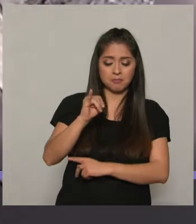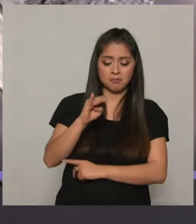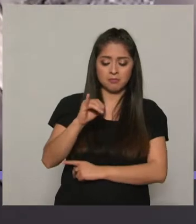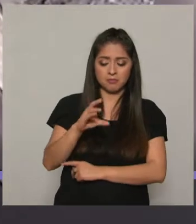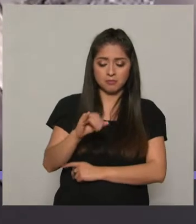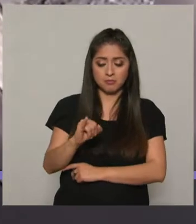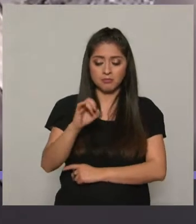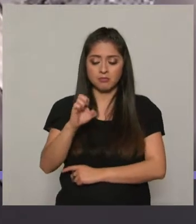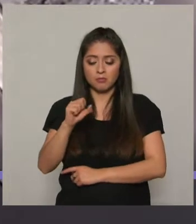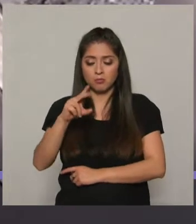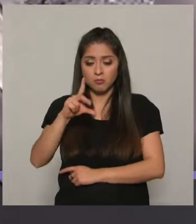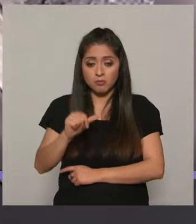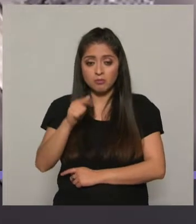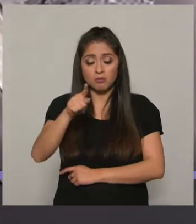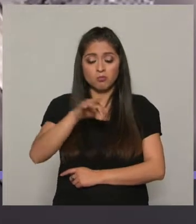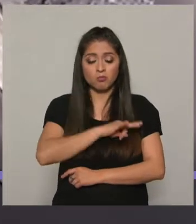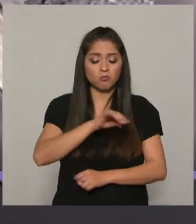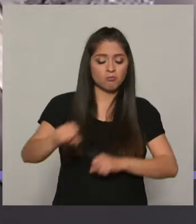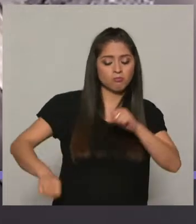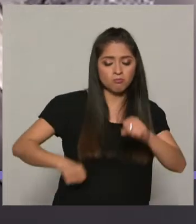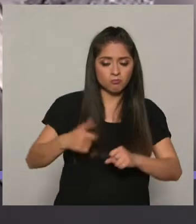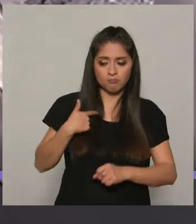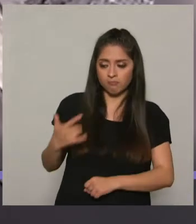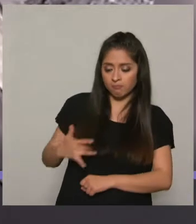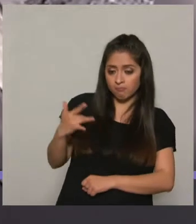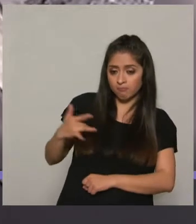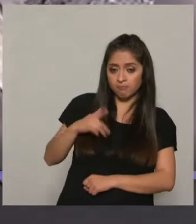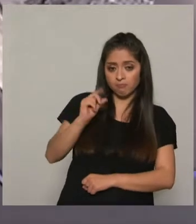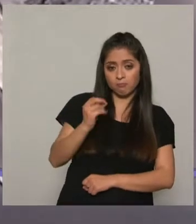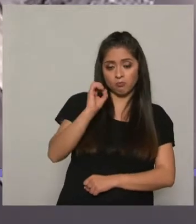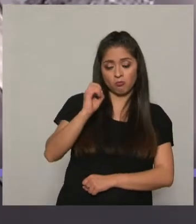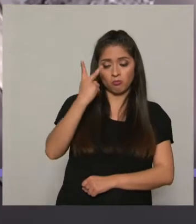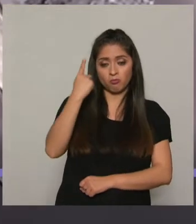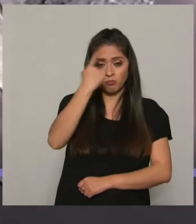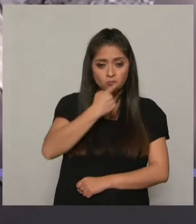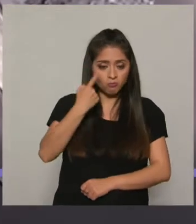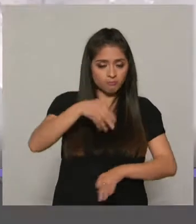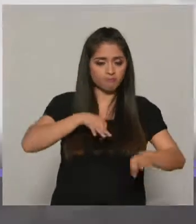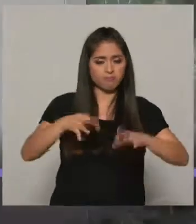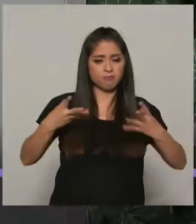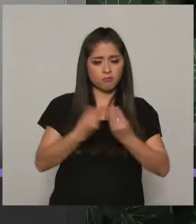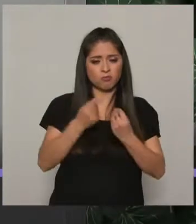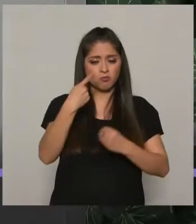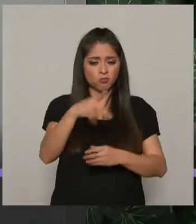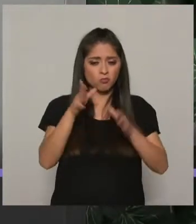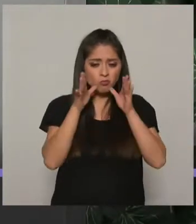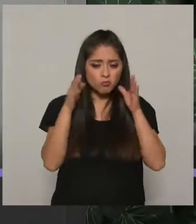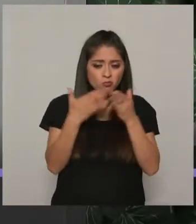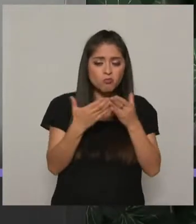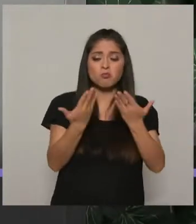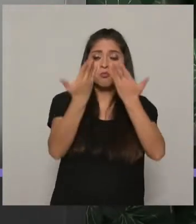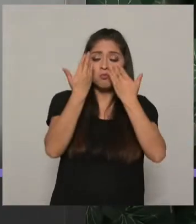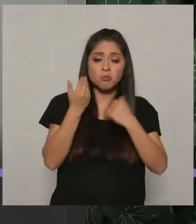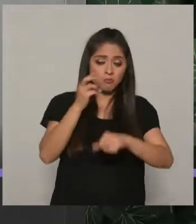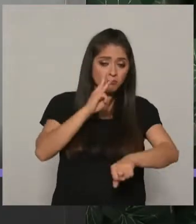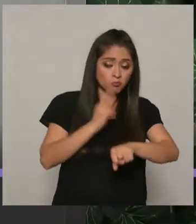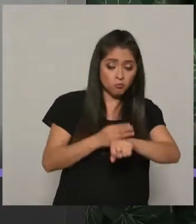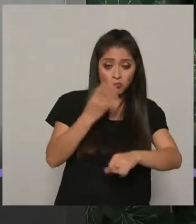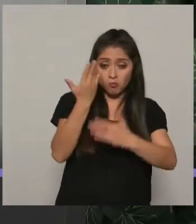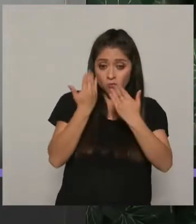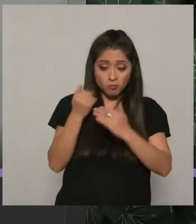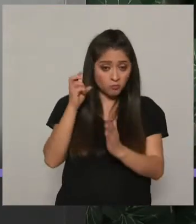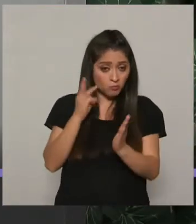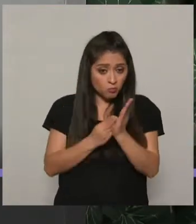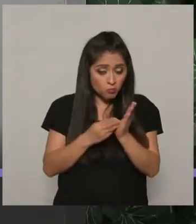justo seamos mucho más empáticos con quienes usan una bici, o 2 horas de trabajo comunitario. Y en caso de que no tengan sanciones o multas aún, el